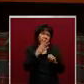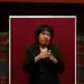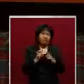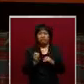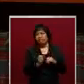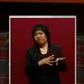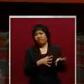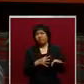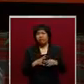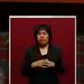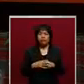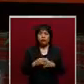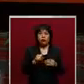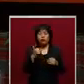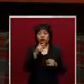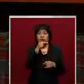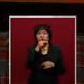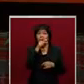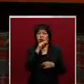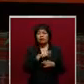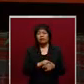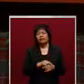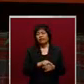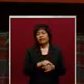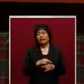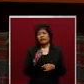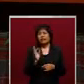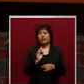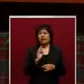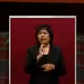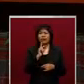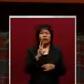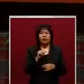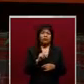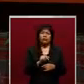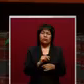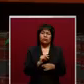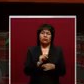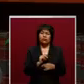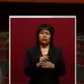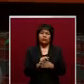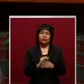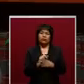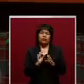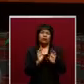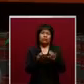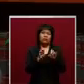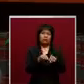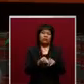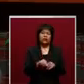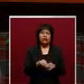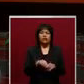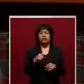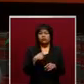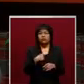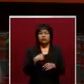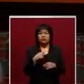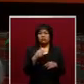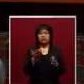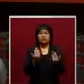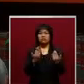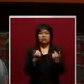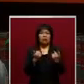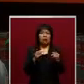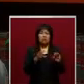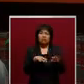Otros padres pueden considerar, pues mejor no inscribo a mi hijo, ¿verdad? Si de todas maneras no tengo computadora